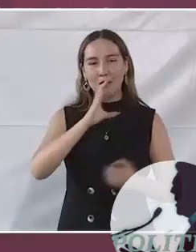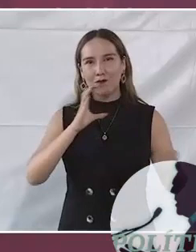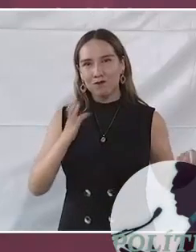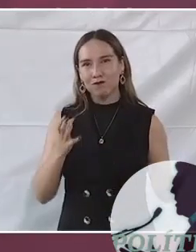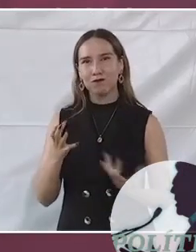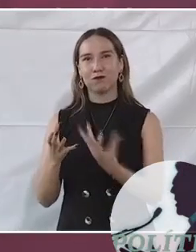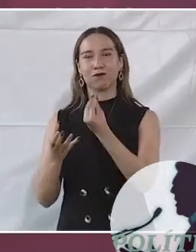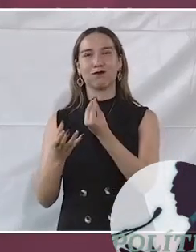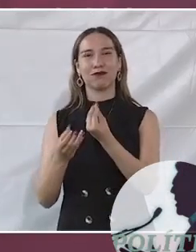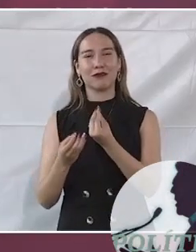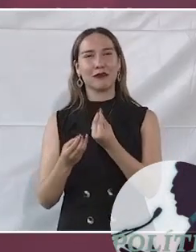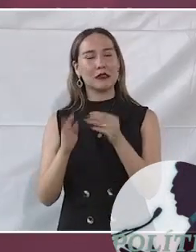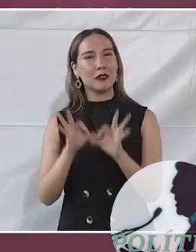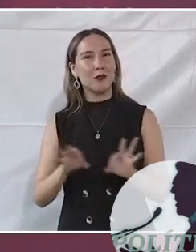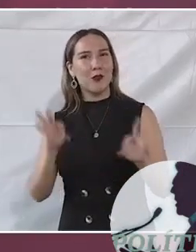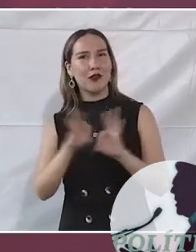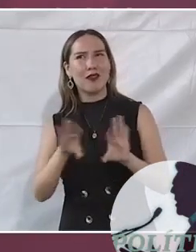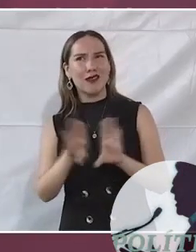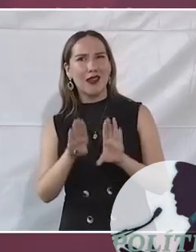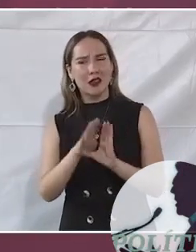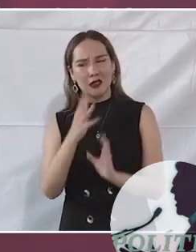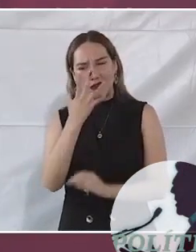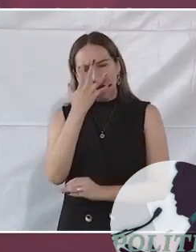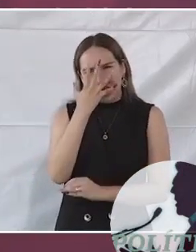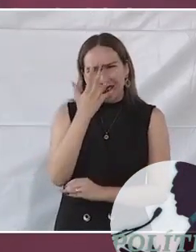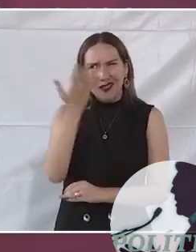avergonzarnos de nuestro pasado. Al contrario,